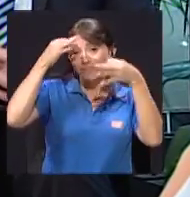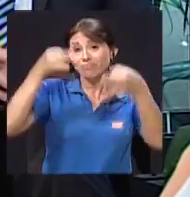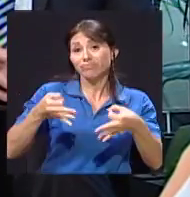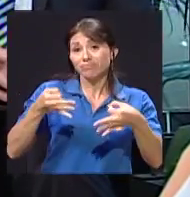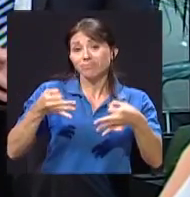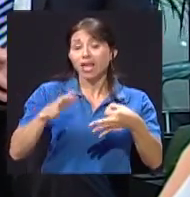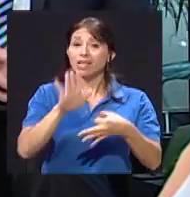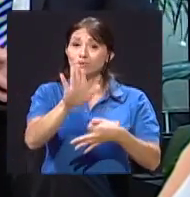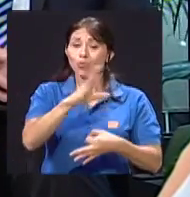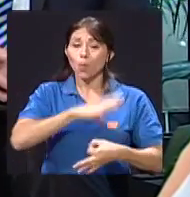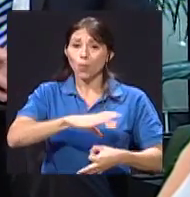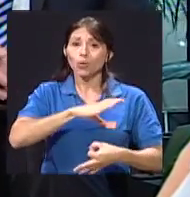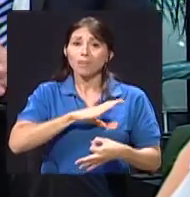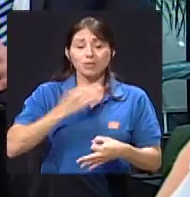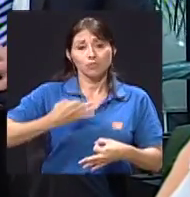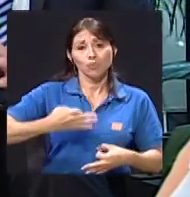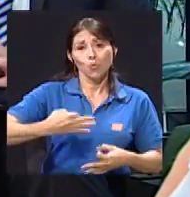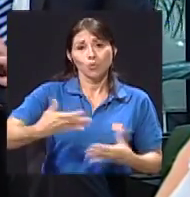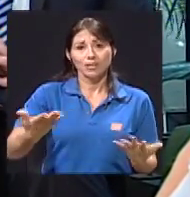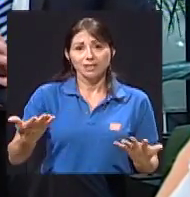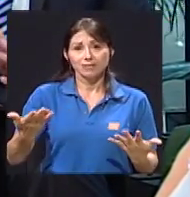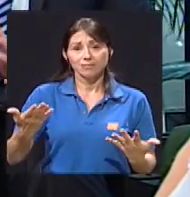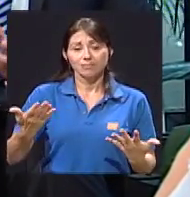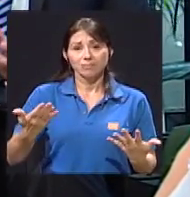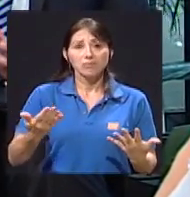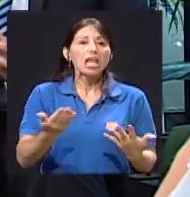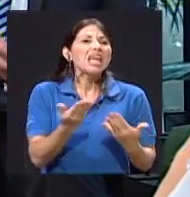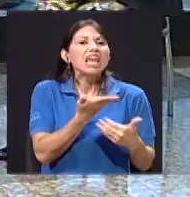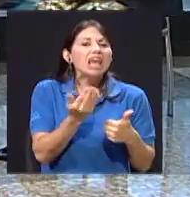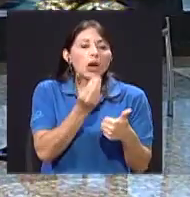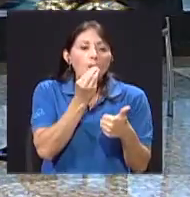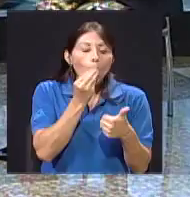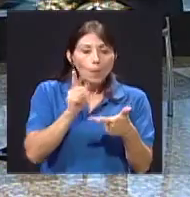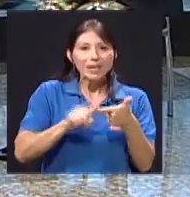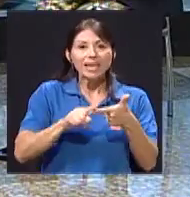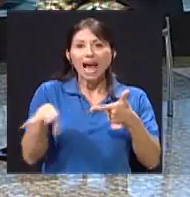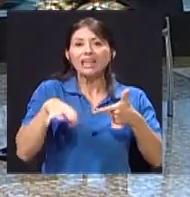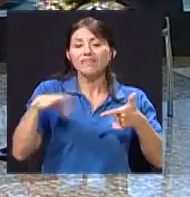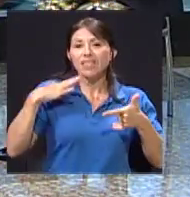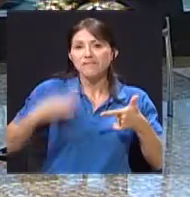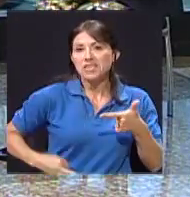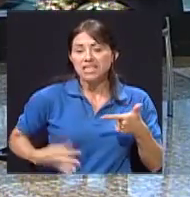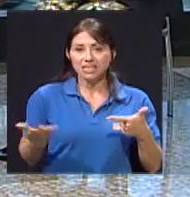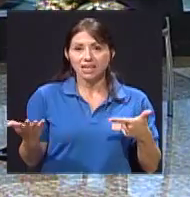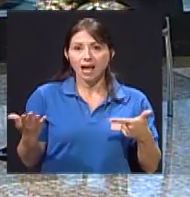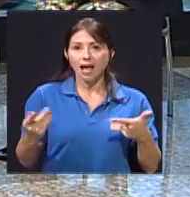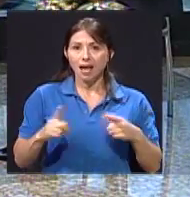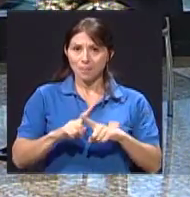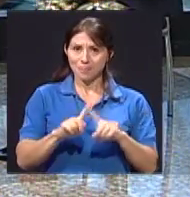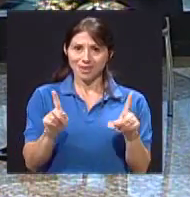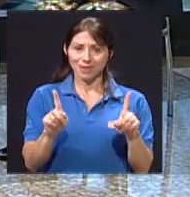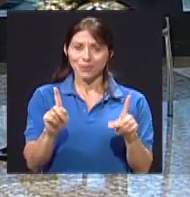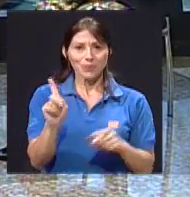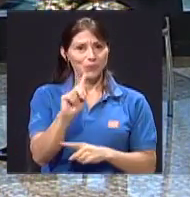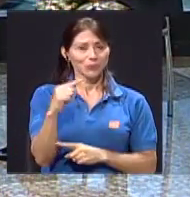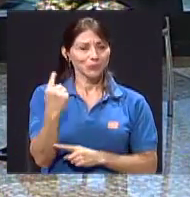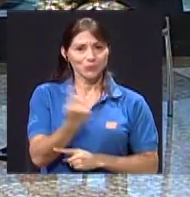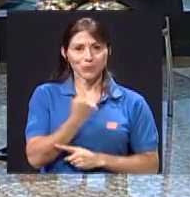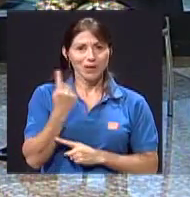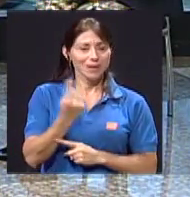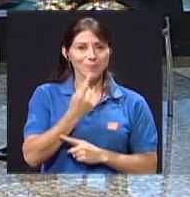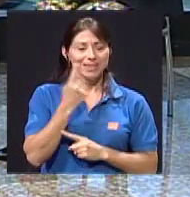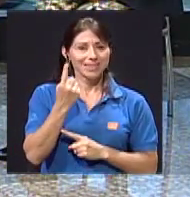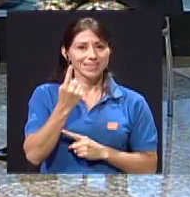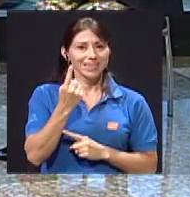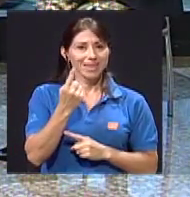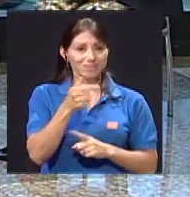personas toman en cuanto a su comportamiento todos los días, lo que se alimentan, su actividad física, pero no